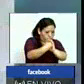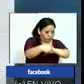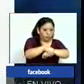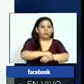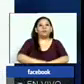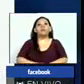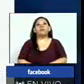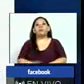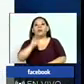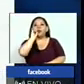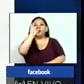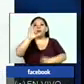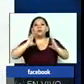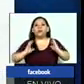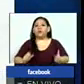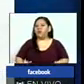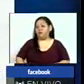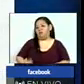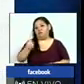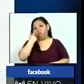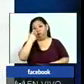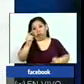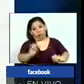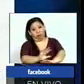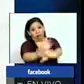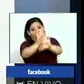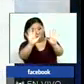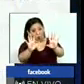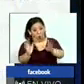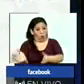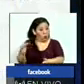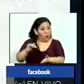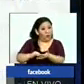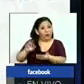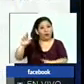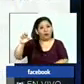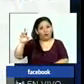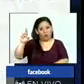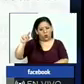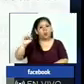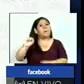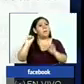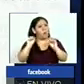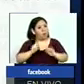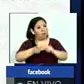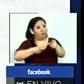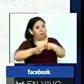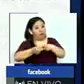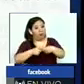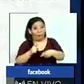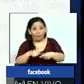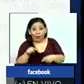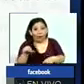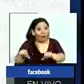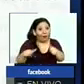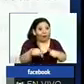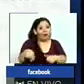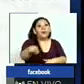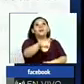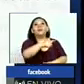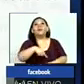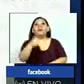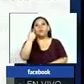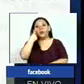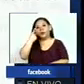El gobierno dice que el incremento es evidente y que el rebrote aún puede controlarse, pero que depende de todos nosotros y